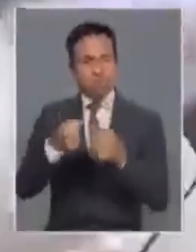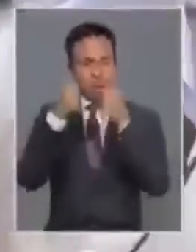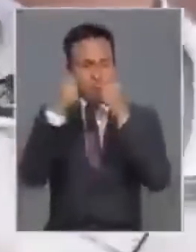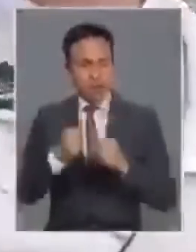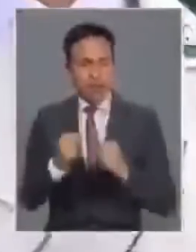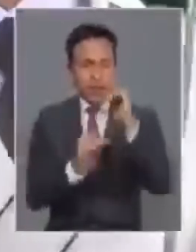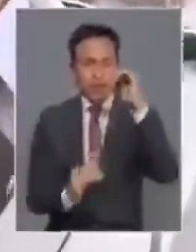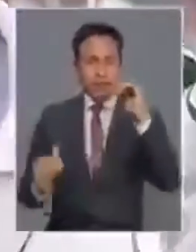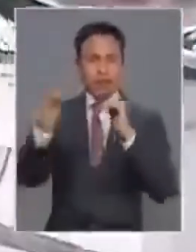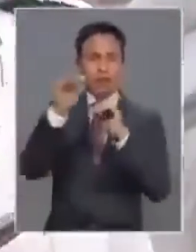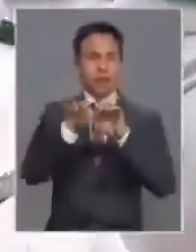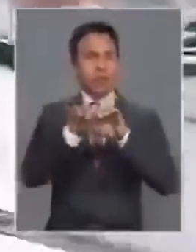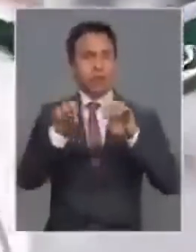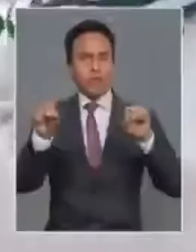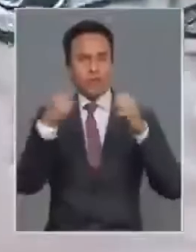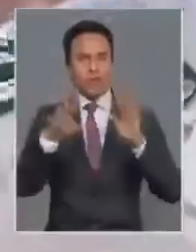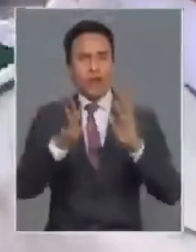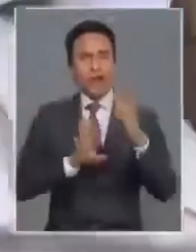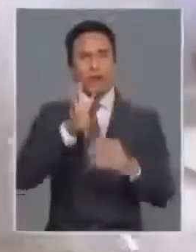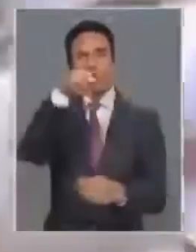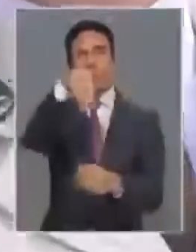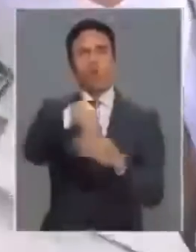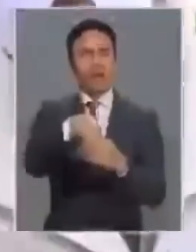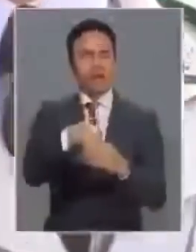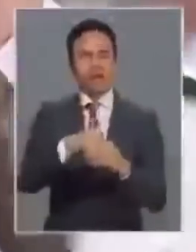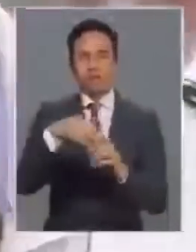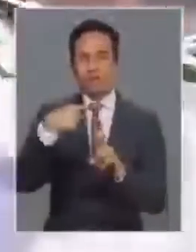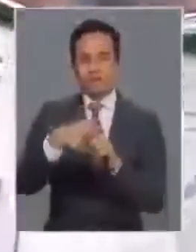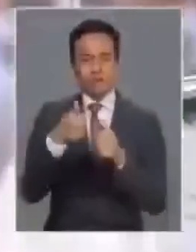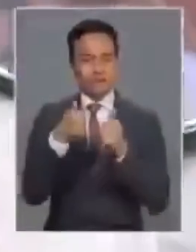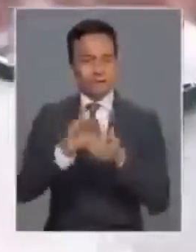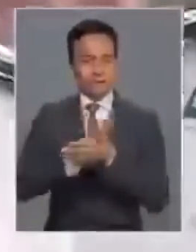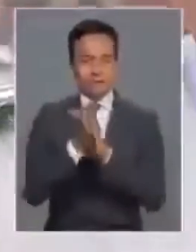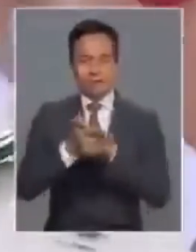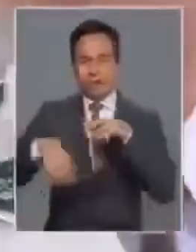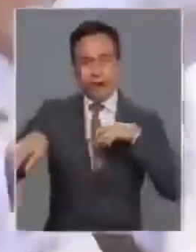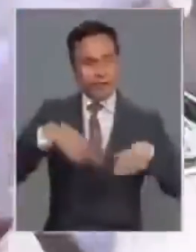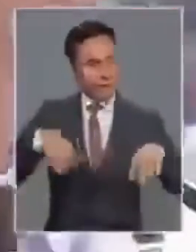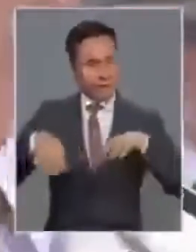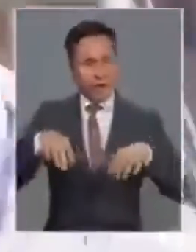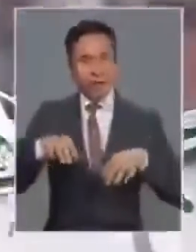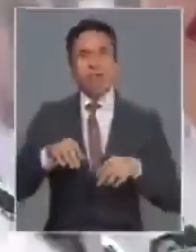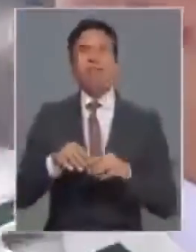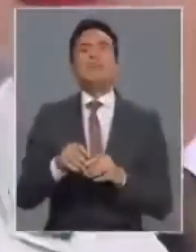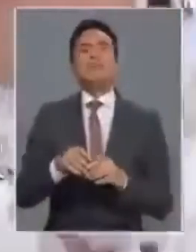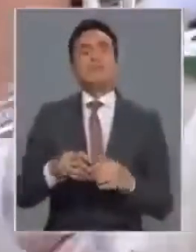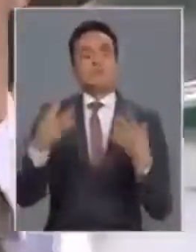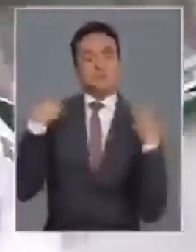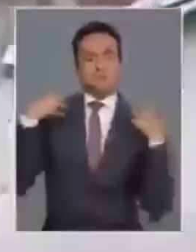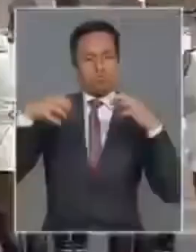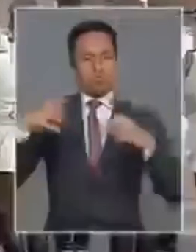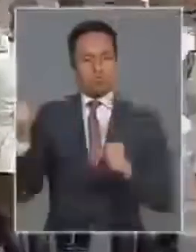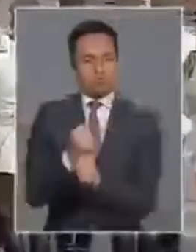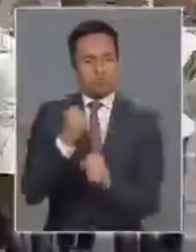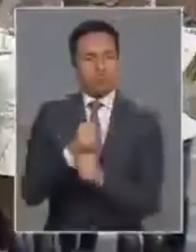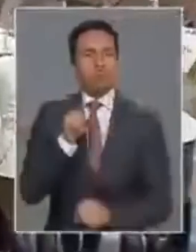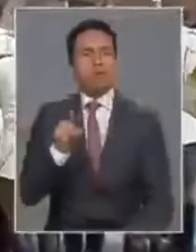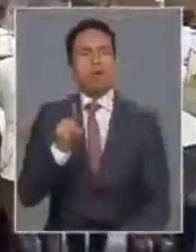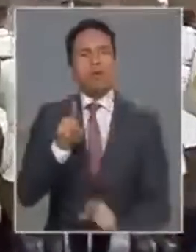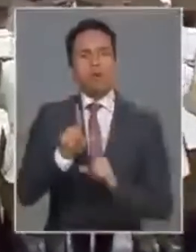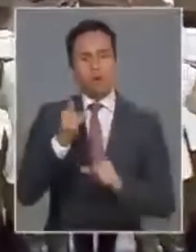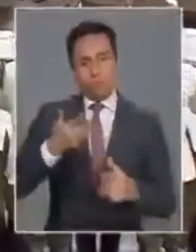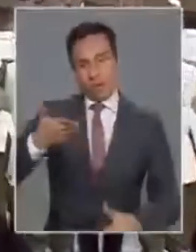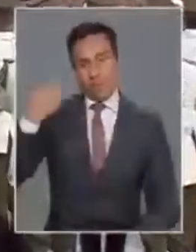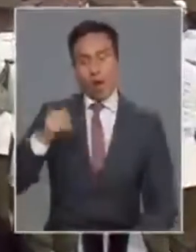preguntar, claro, para dar nuestro punto de vista. Ustedes son los expertos, ustedes son los que saben. Entonces, una pequeña preguntita por ahí, así que no lo vayan a tomar a mal. Es